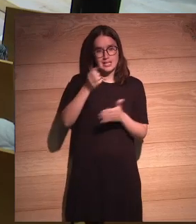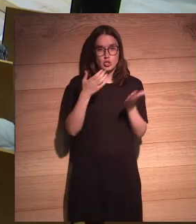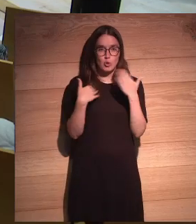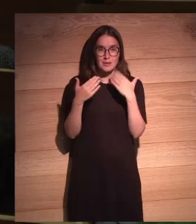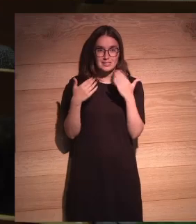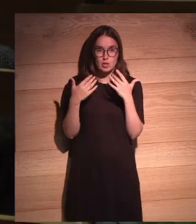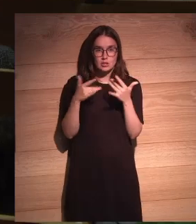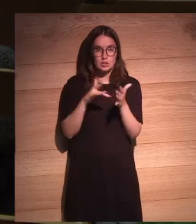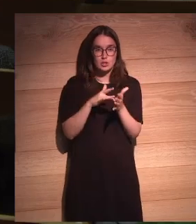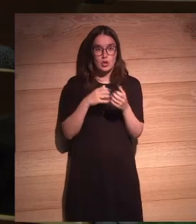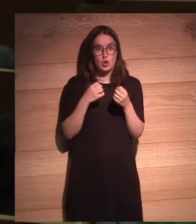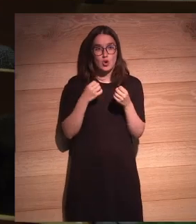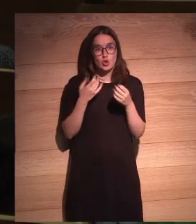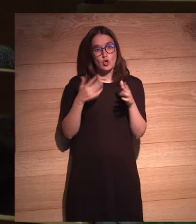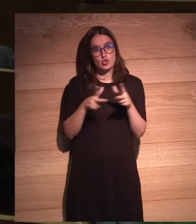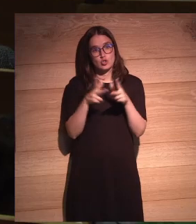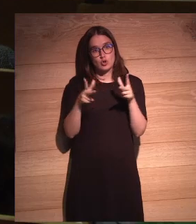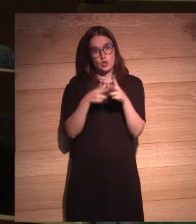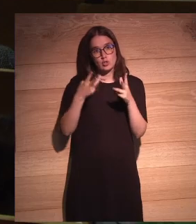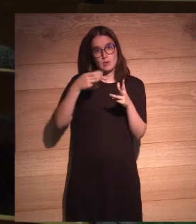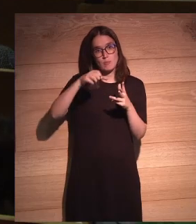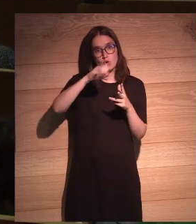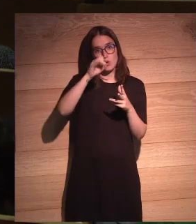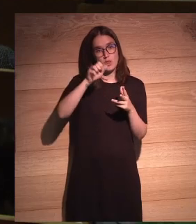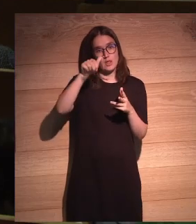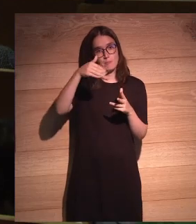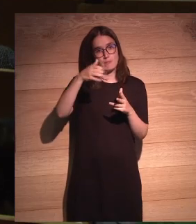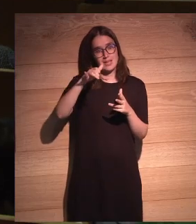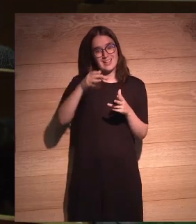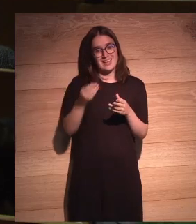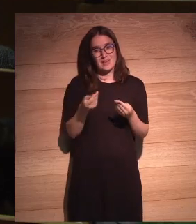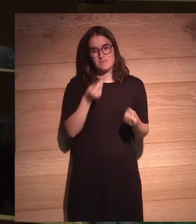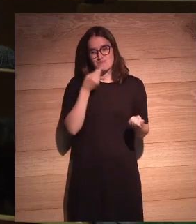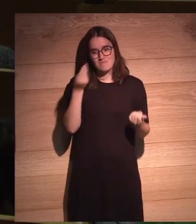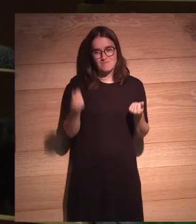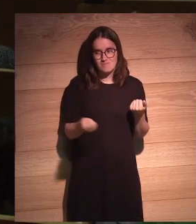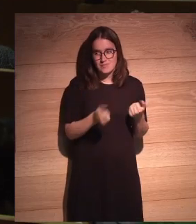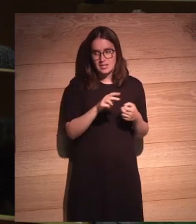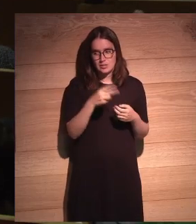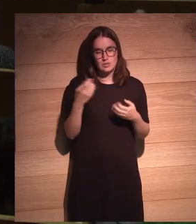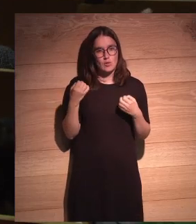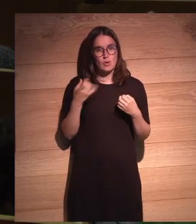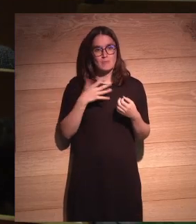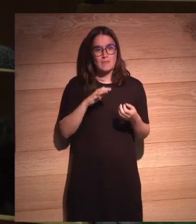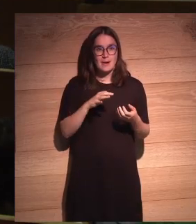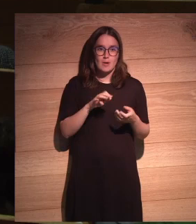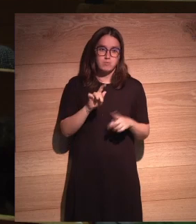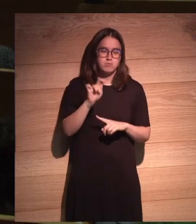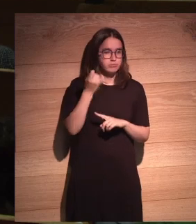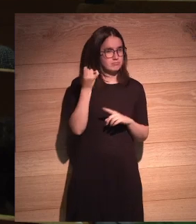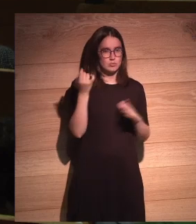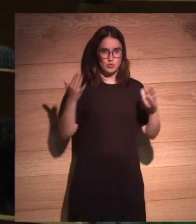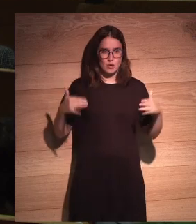que mantuvimos con los potenciales socios en Mozambique no dieron como resultado el poder llevar la operación en